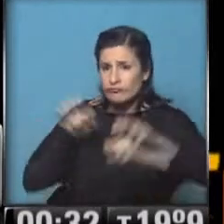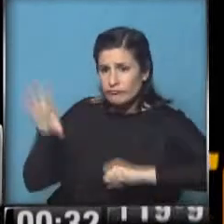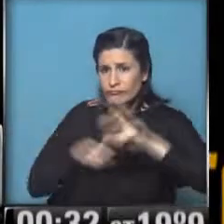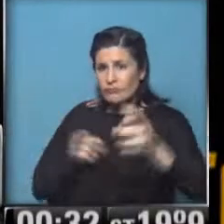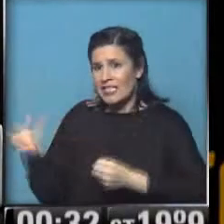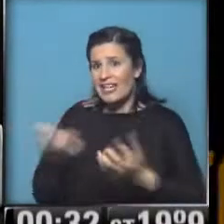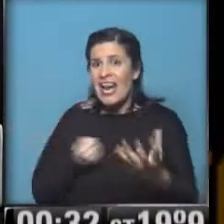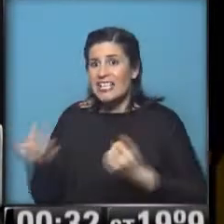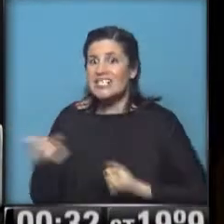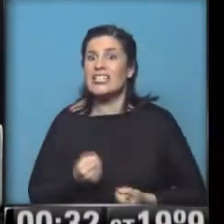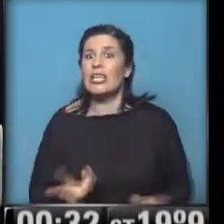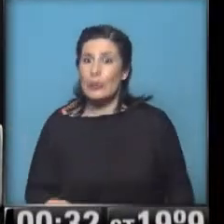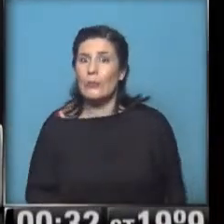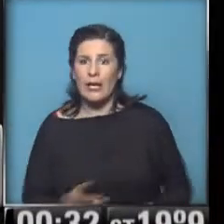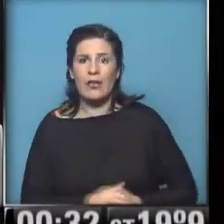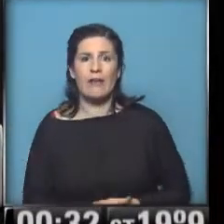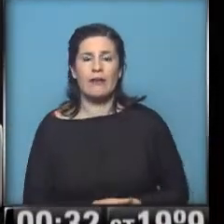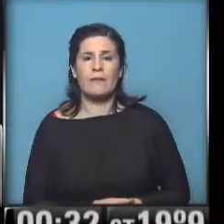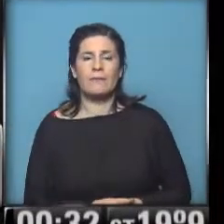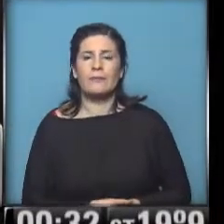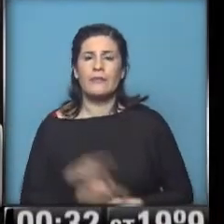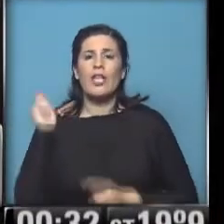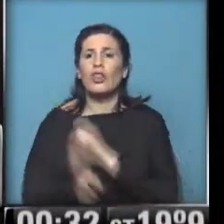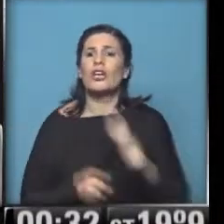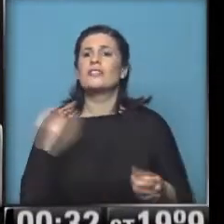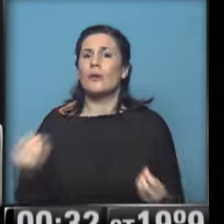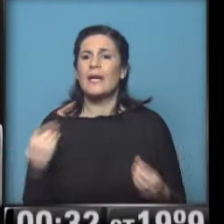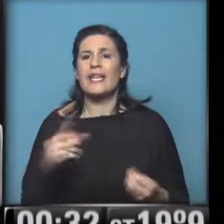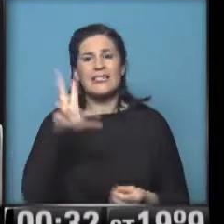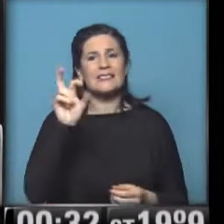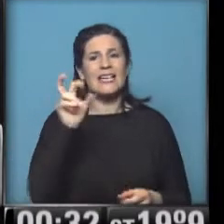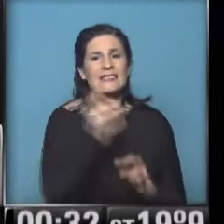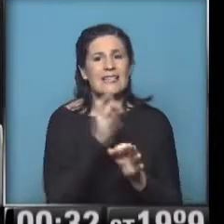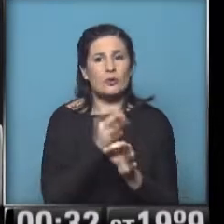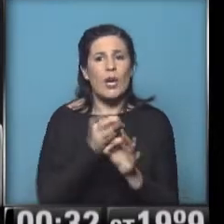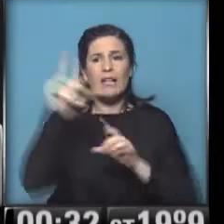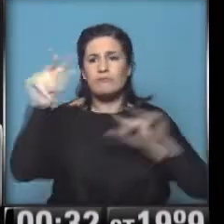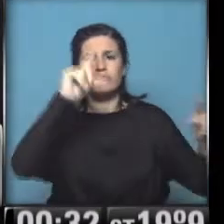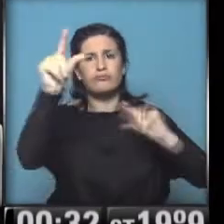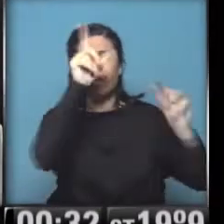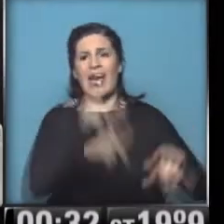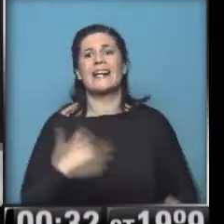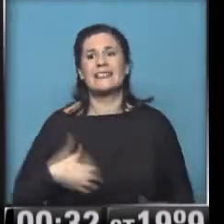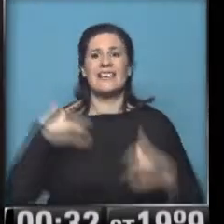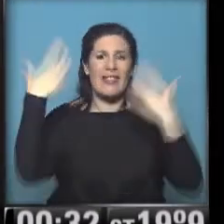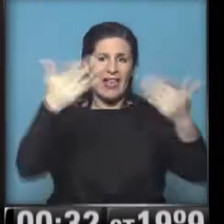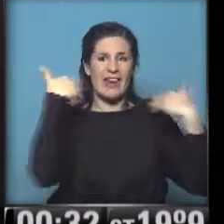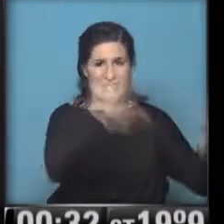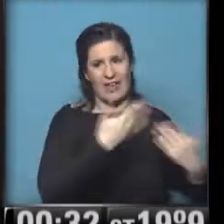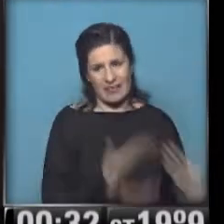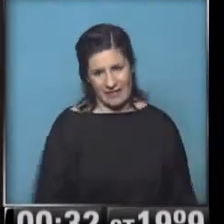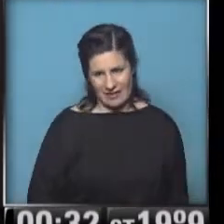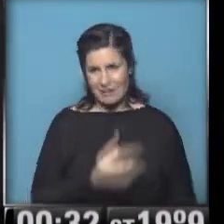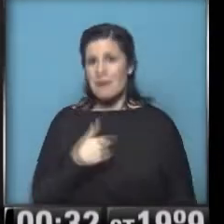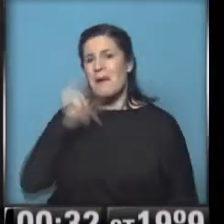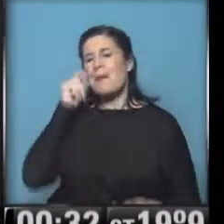acercar a realizar donaciones. Donaciones que van a llegar a 30 escuelas del interior del país. O sea que los padres continúan con la